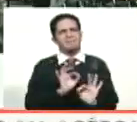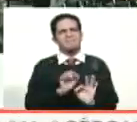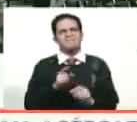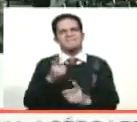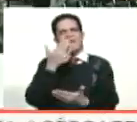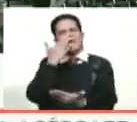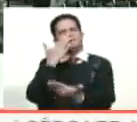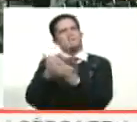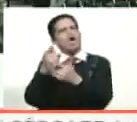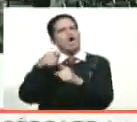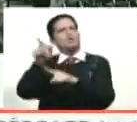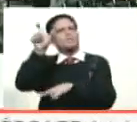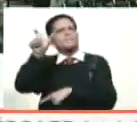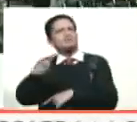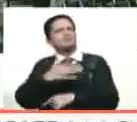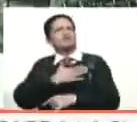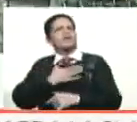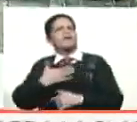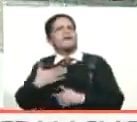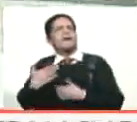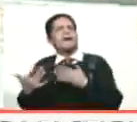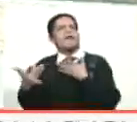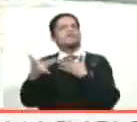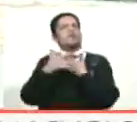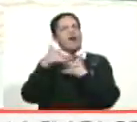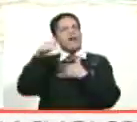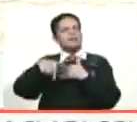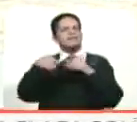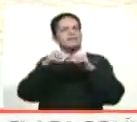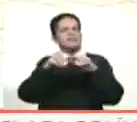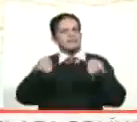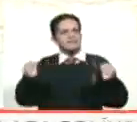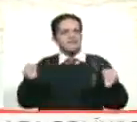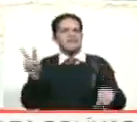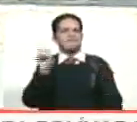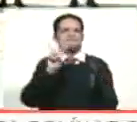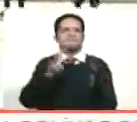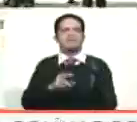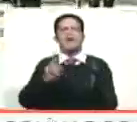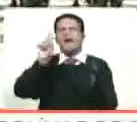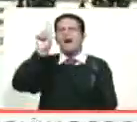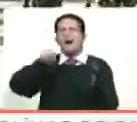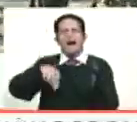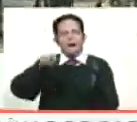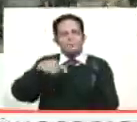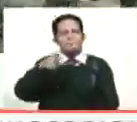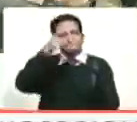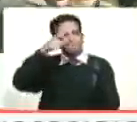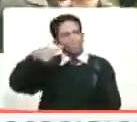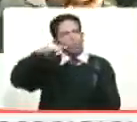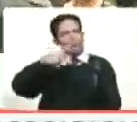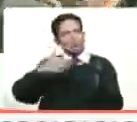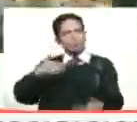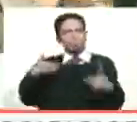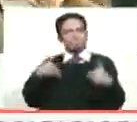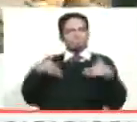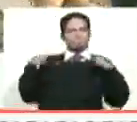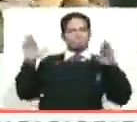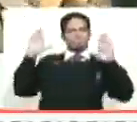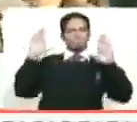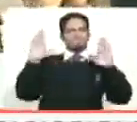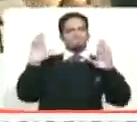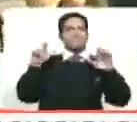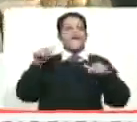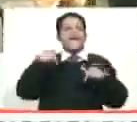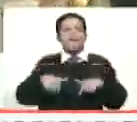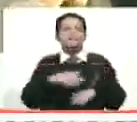bota insolente que pretenda tocar el suelo sagrado de la patria. Jamás este pueblo se rendirá. Es la tierra de